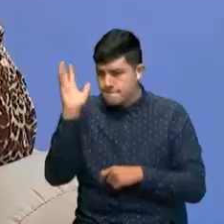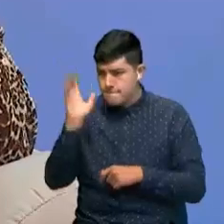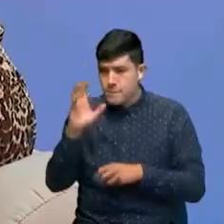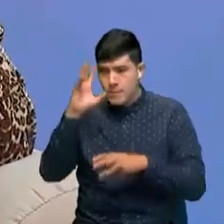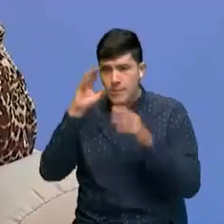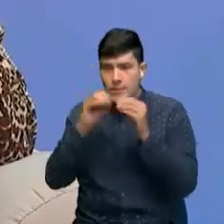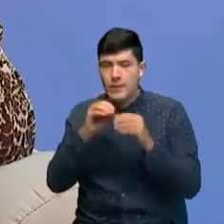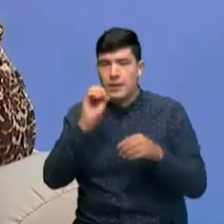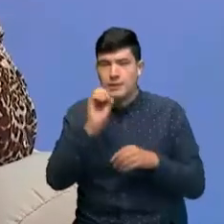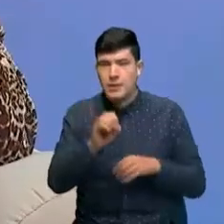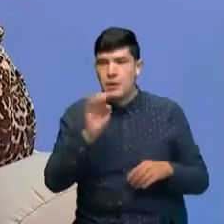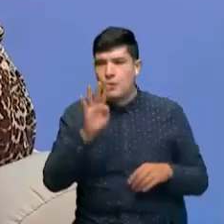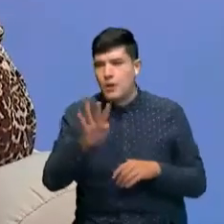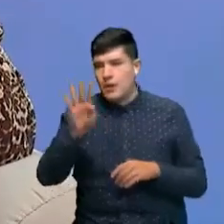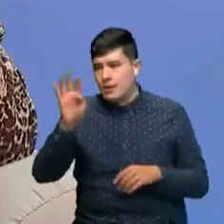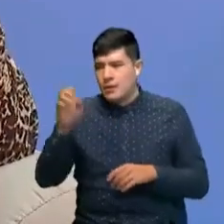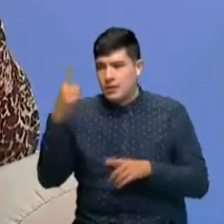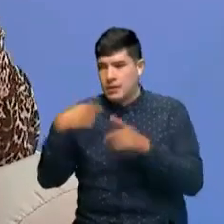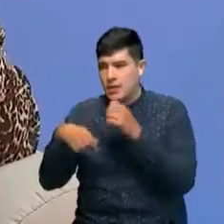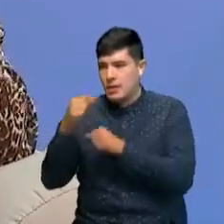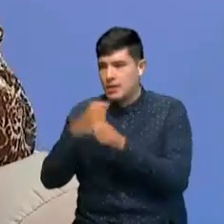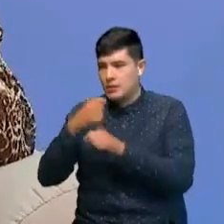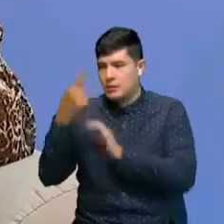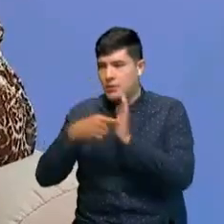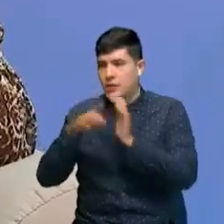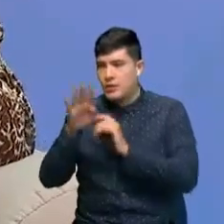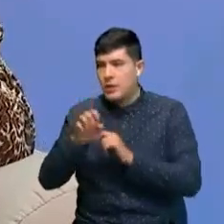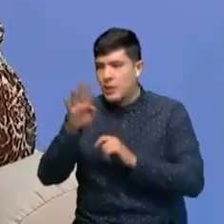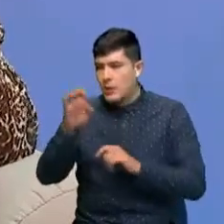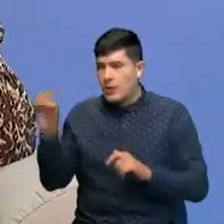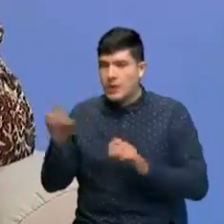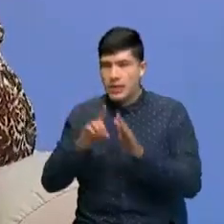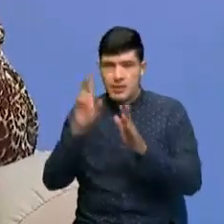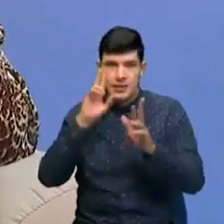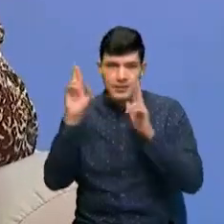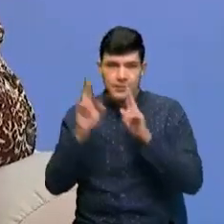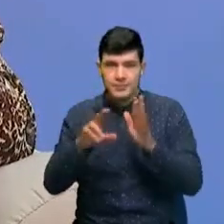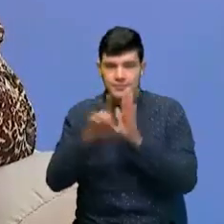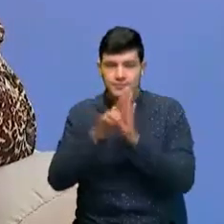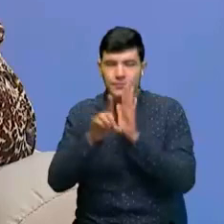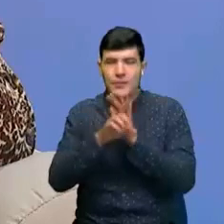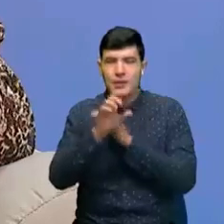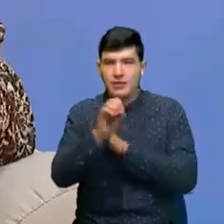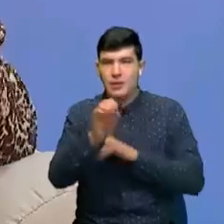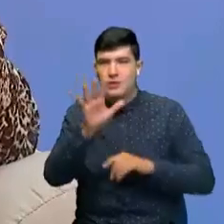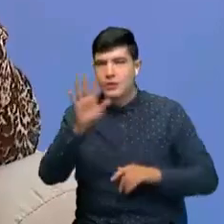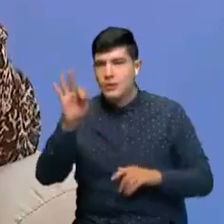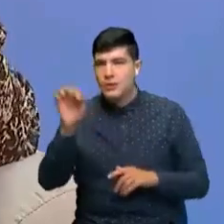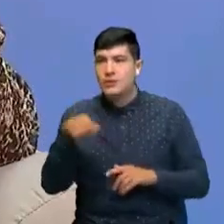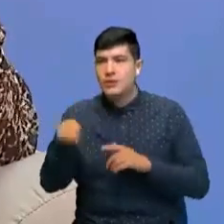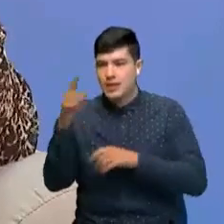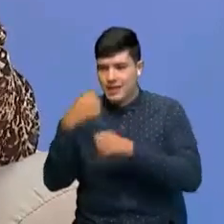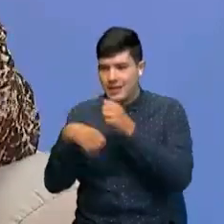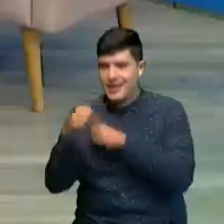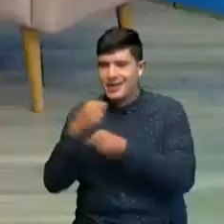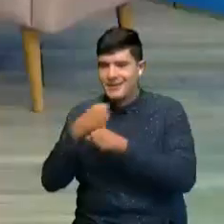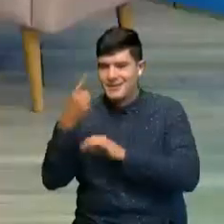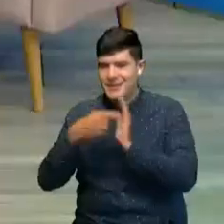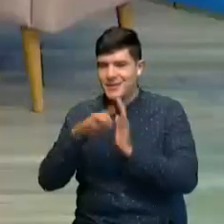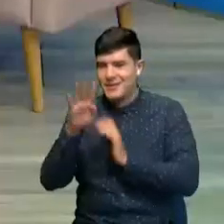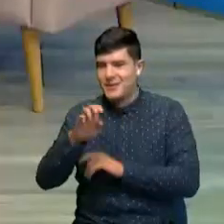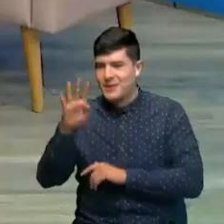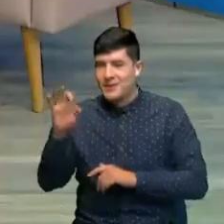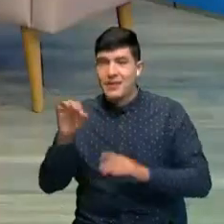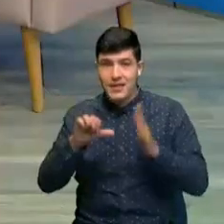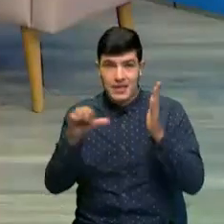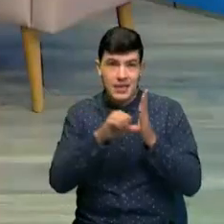acuerdo 049-90 reglamentado por el decreto 758-90 y que cumplió los requisitos del